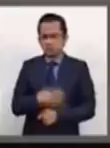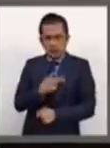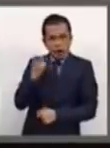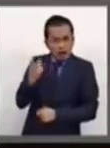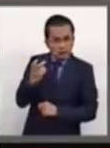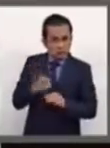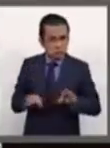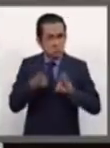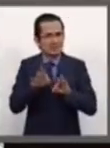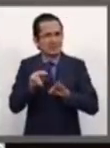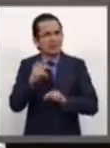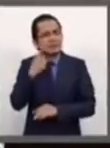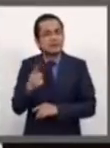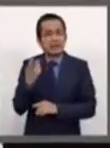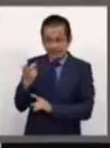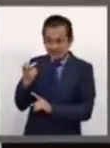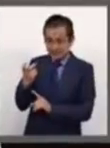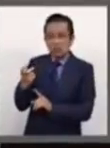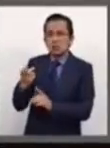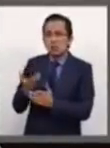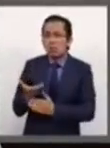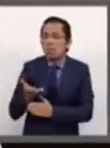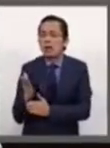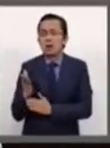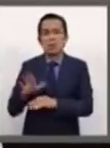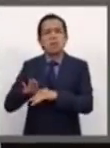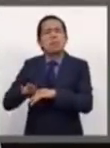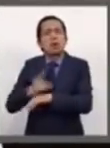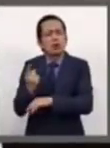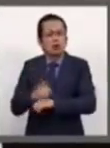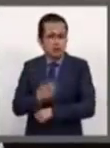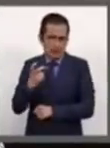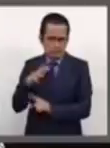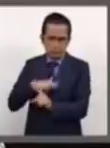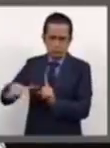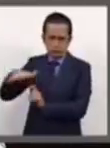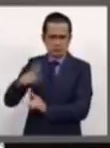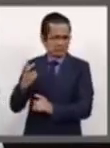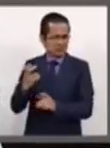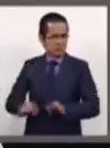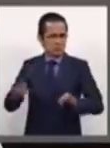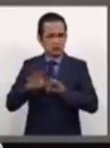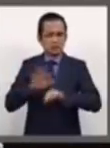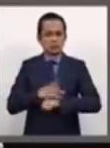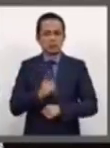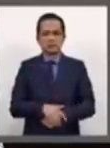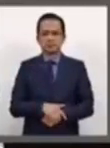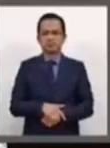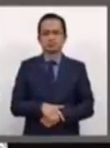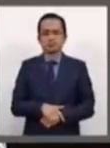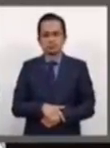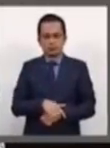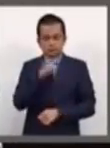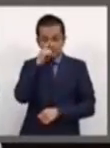del fiscal. Y el contexto se da en la corrupción que aflora